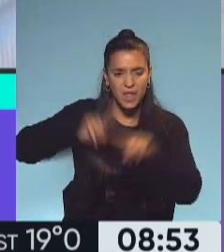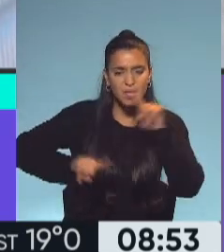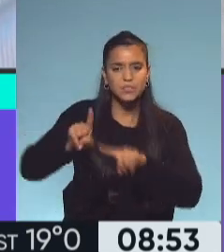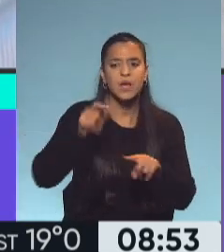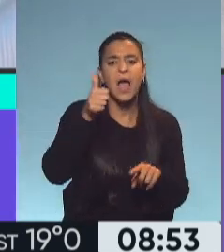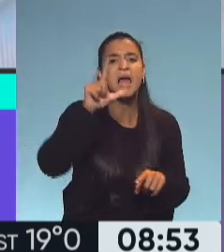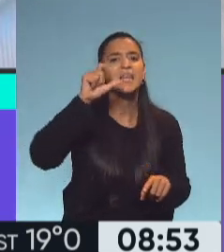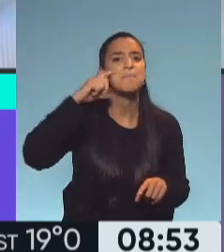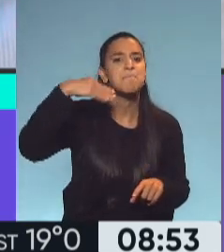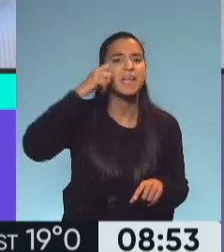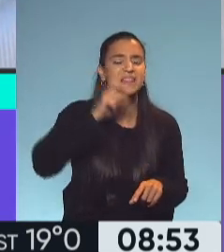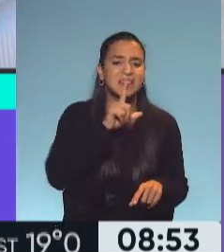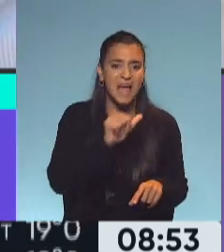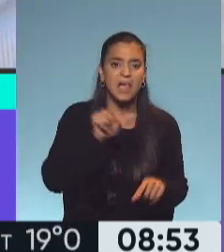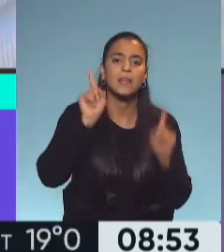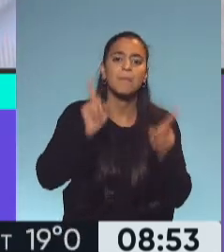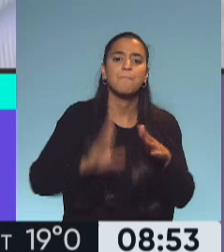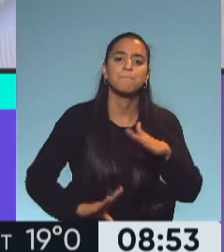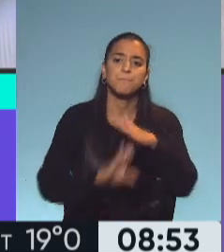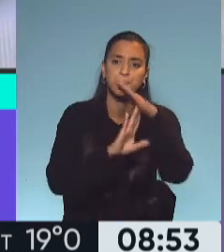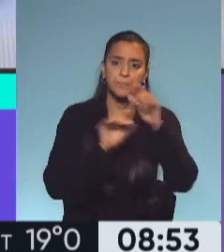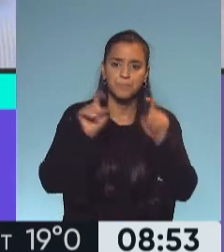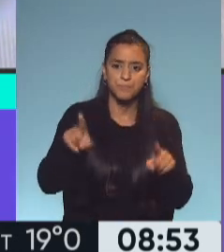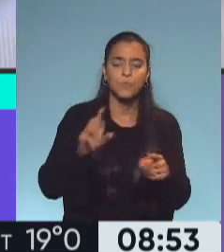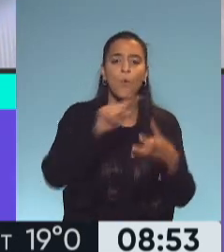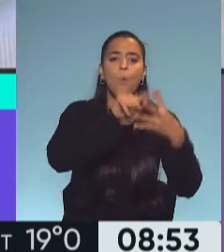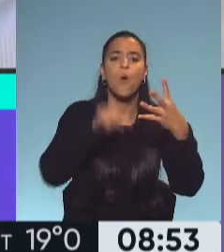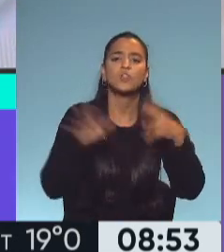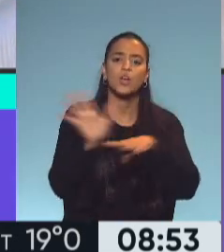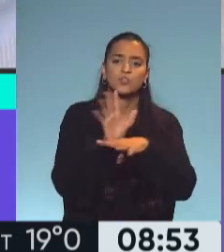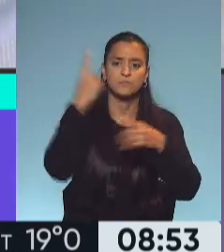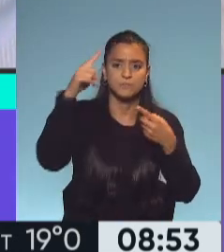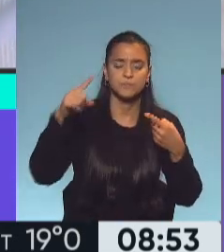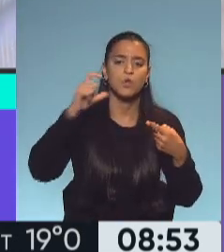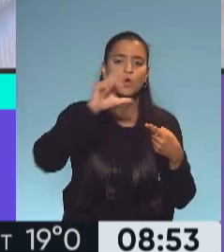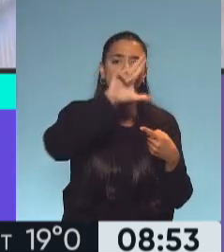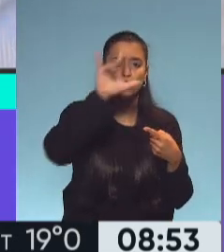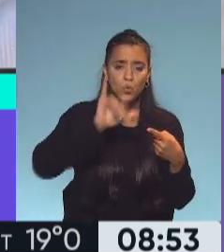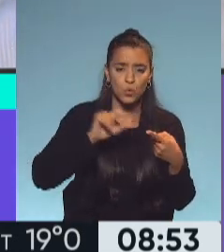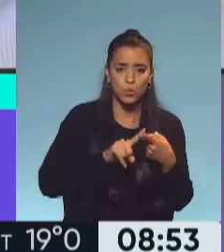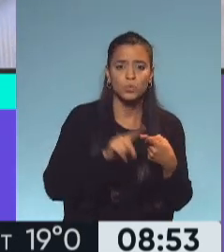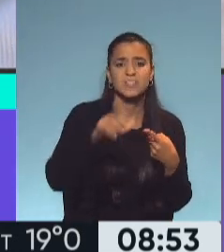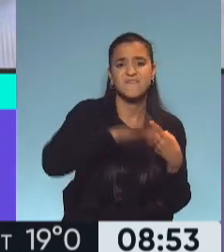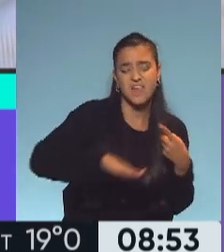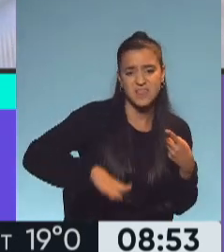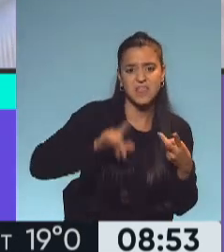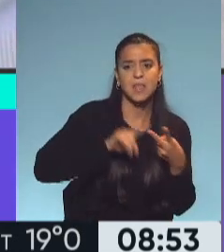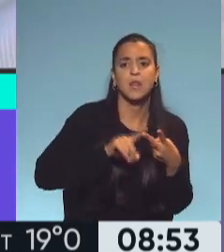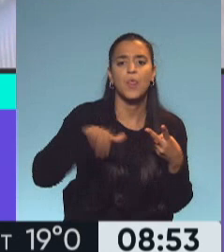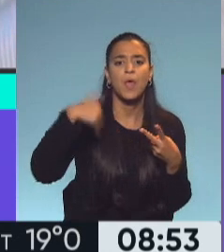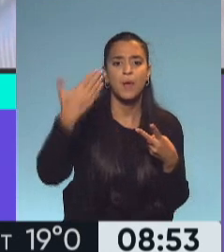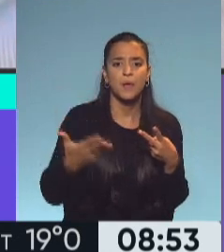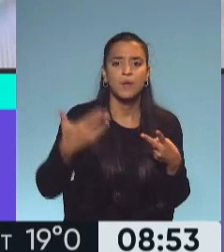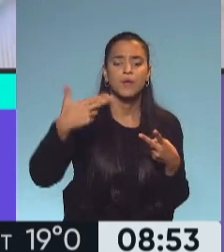Alejandro Aymeta y que viene con el protagonismo de 4 actores diferentes: Juan Cruz para la etapa infantil, después le